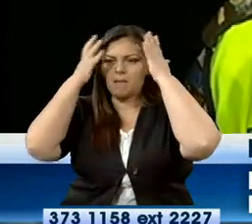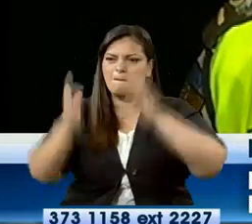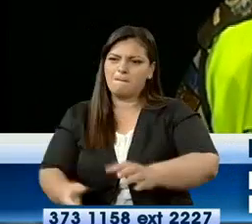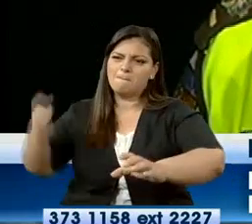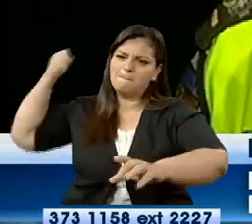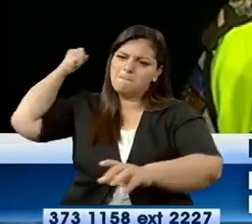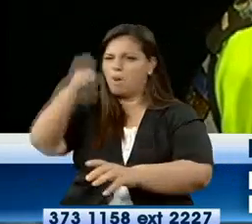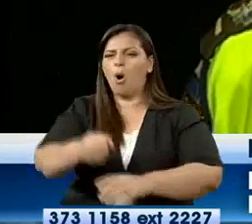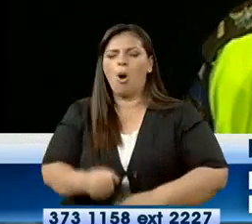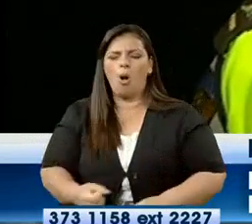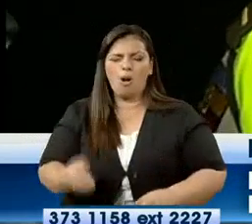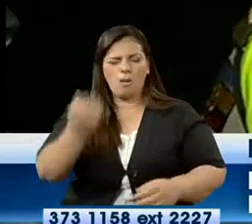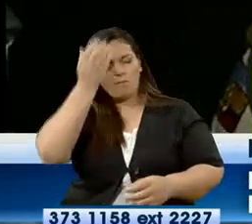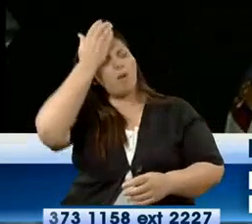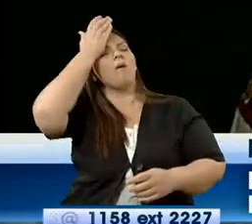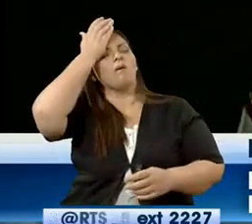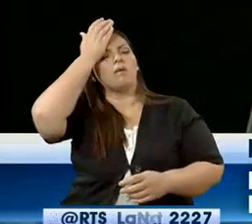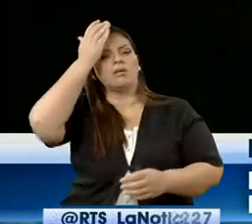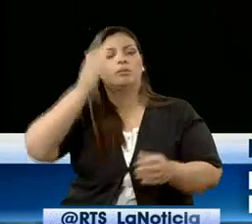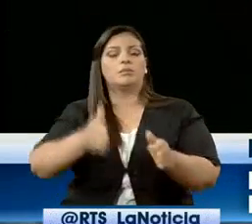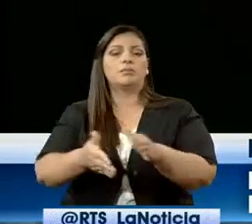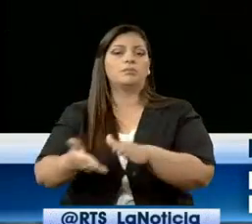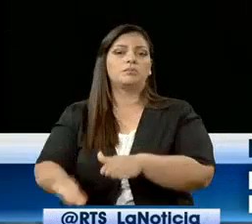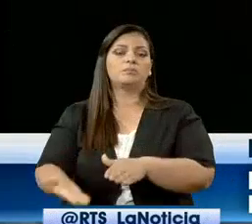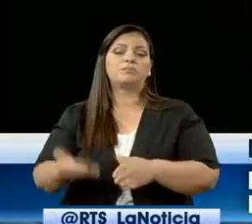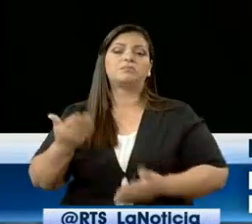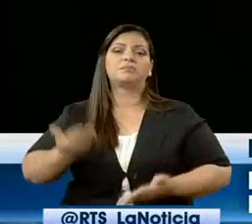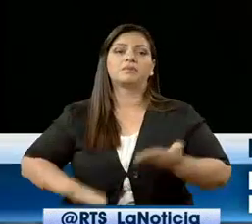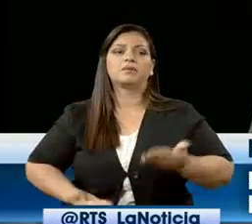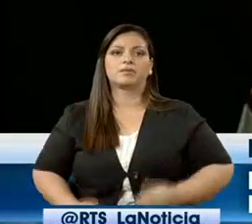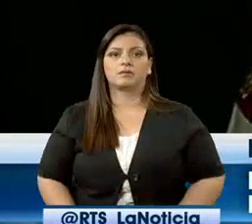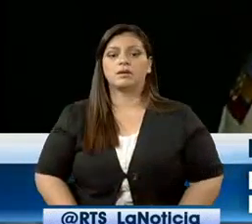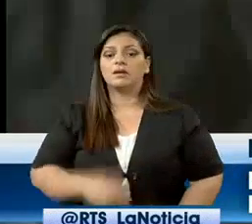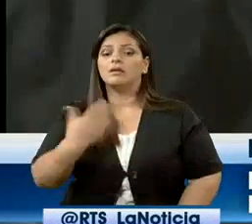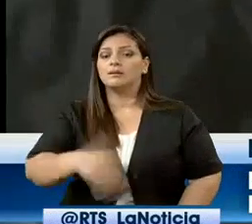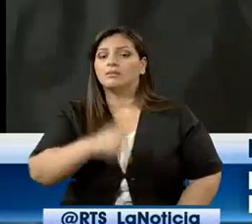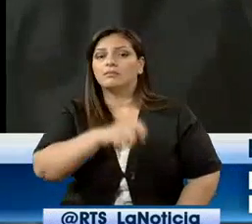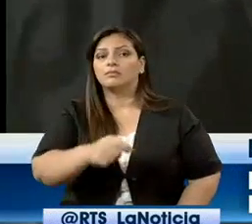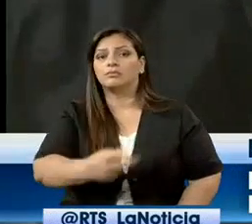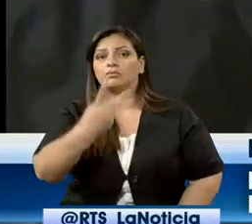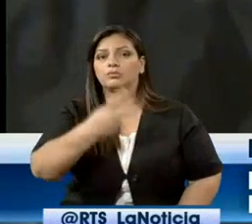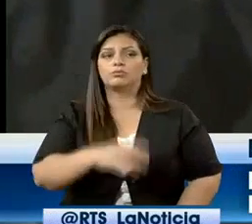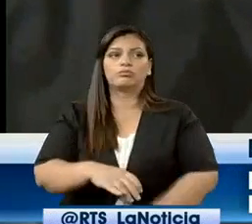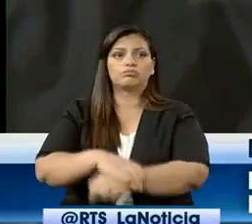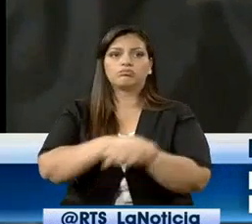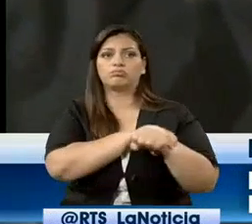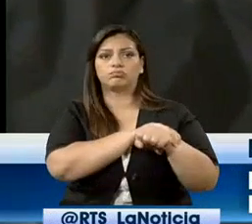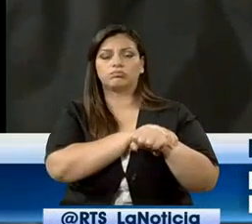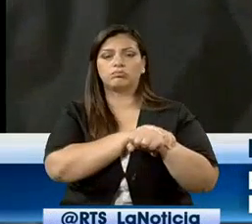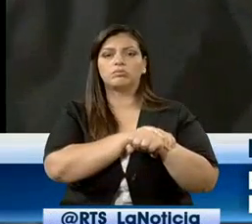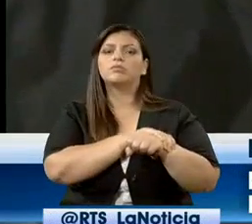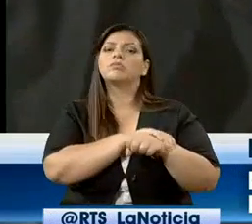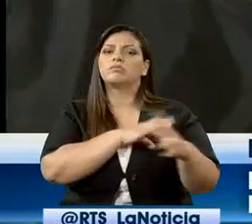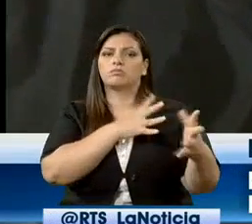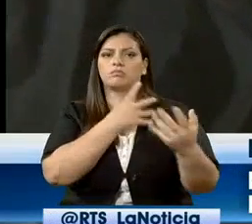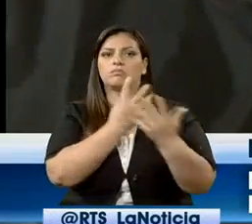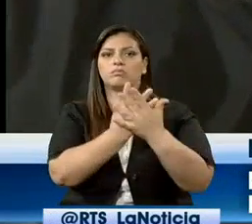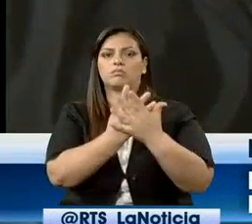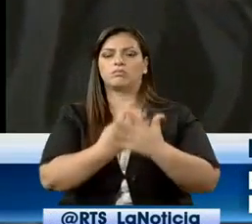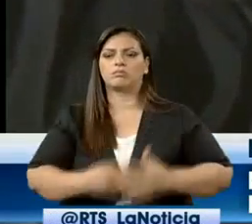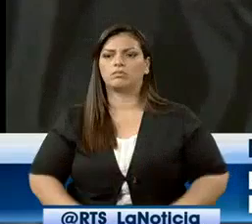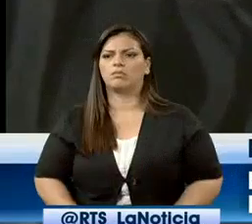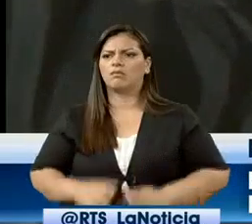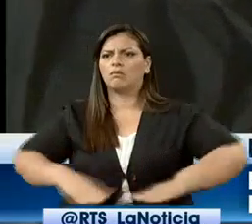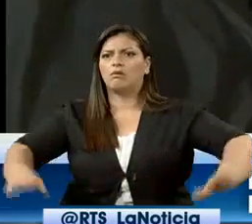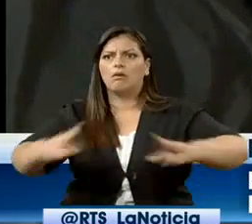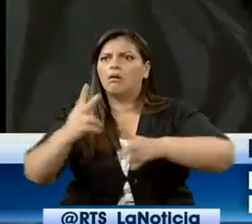heridas, detenidos? No, hay 2 detenidos. Hay 2 detenidos por esta causa. ¿Es un poco peligroso el sector amigo? No, no es peligroso, sino que usted sabe,